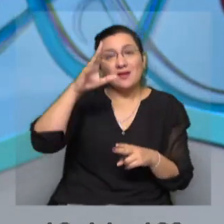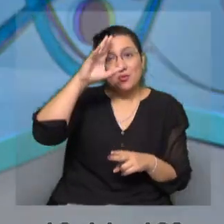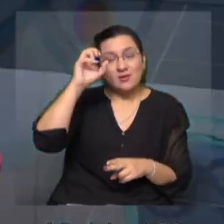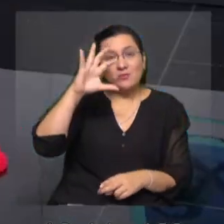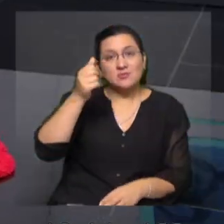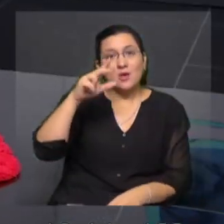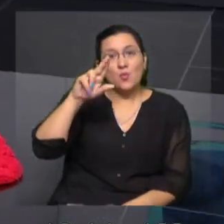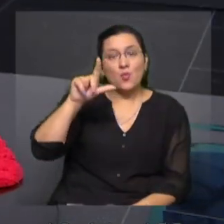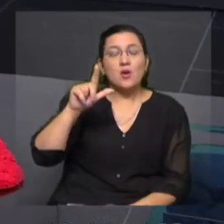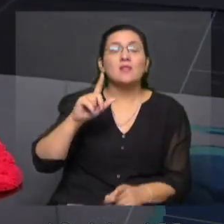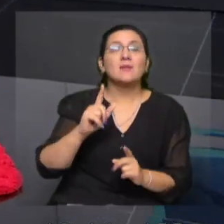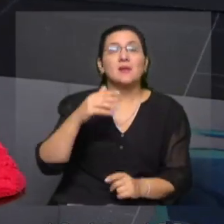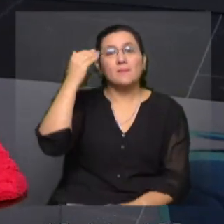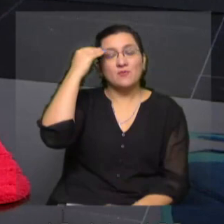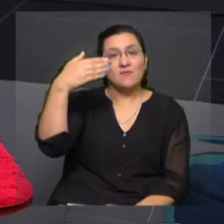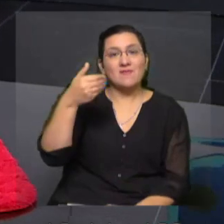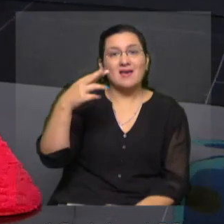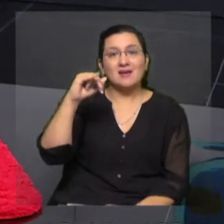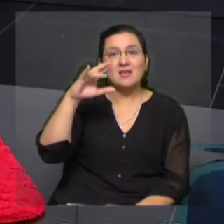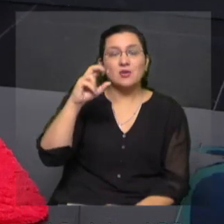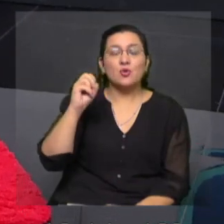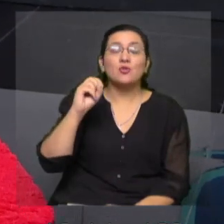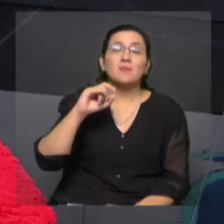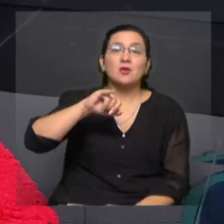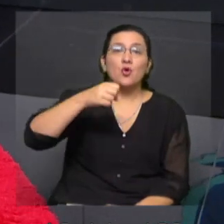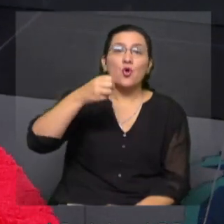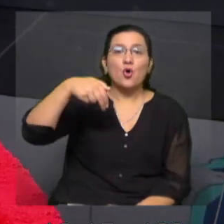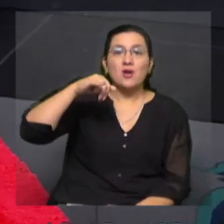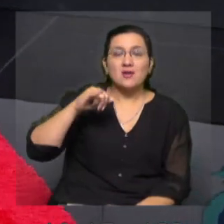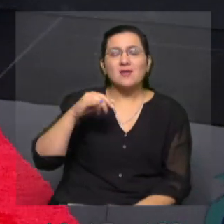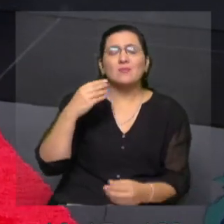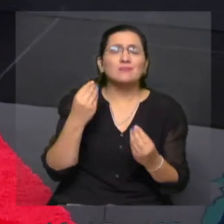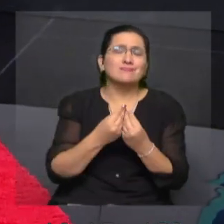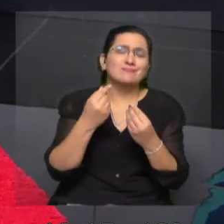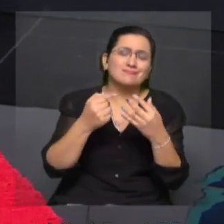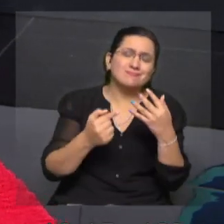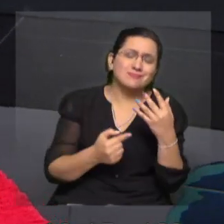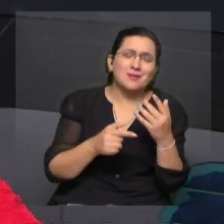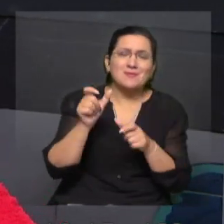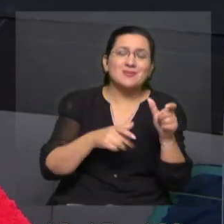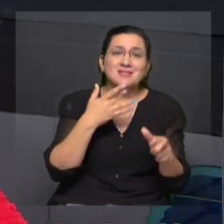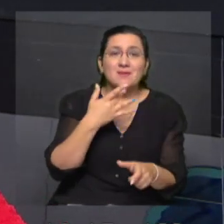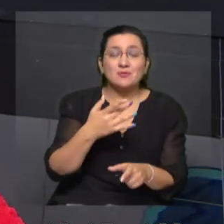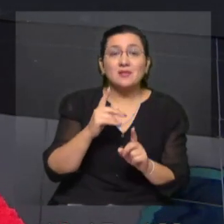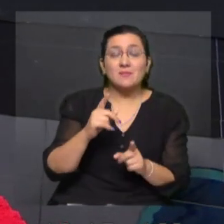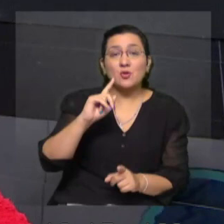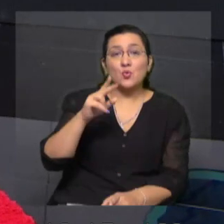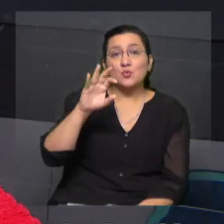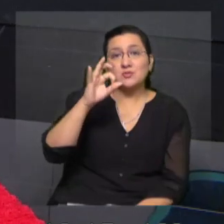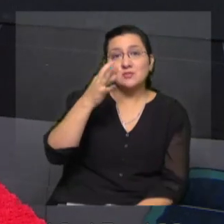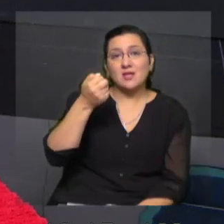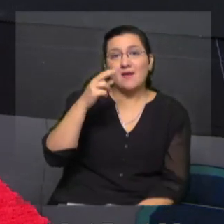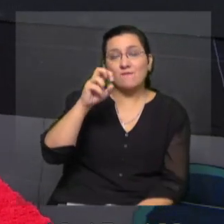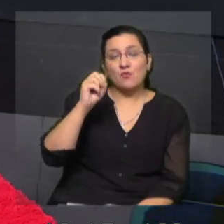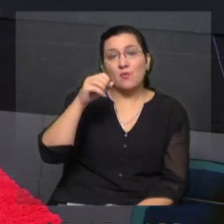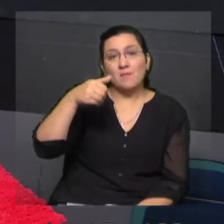la dirección técnica, el profe Barreiro, pero también, bueno, Johnny Miqueiro, un montón de gente hermosa, hasta Gustavo Machaín, que vos me decías